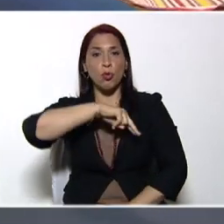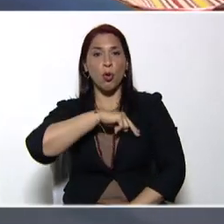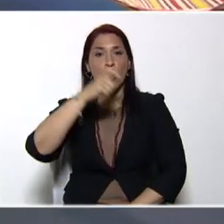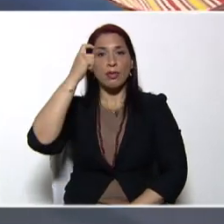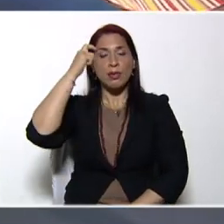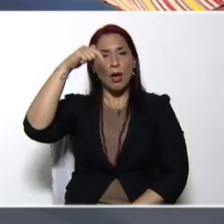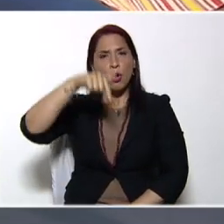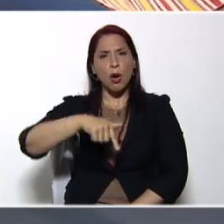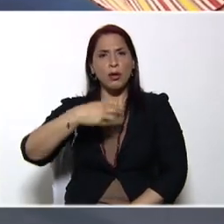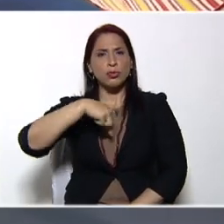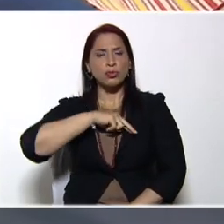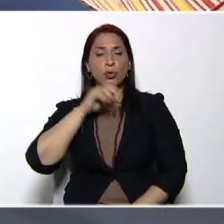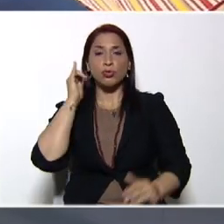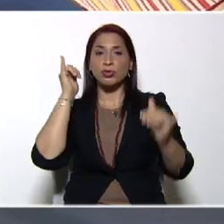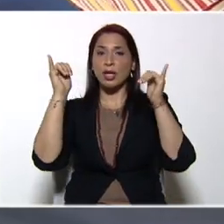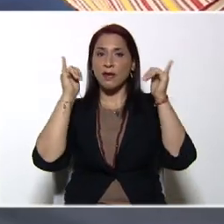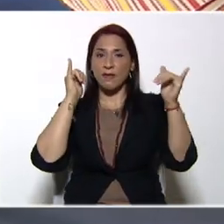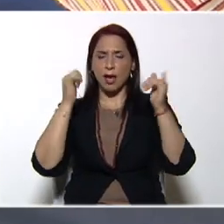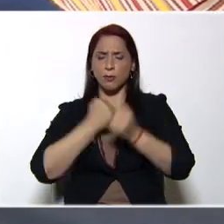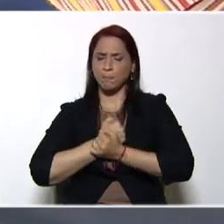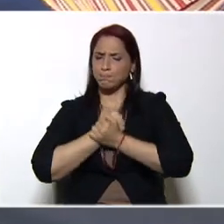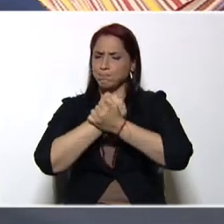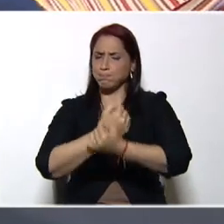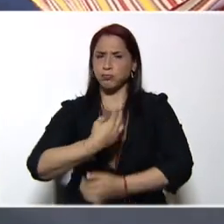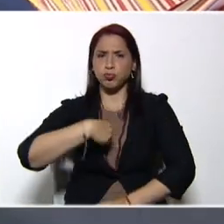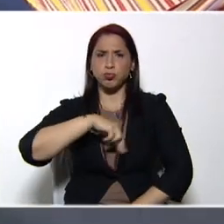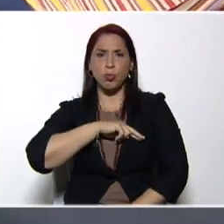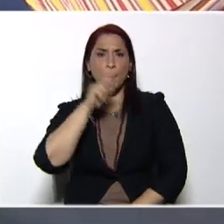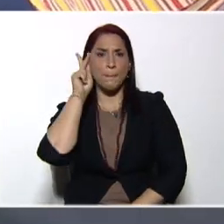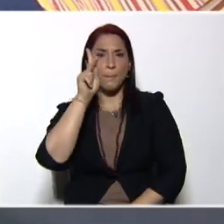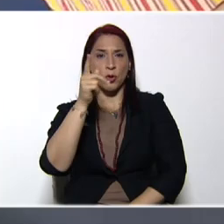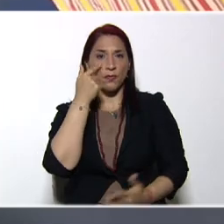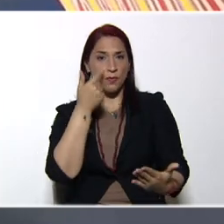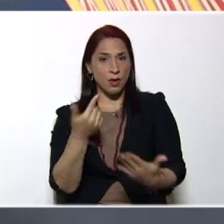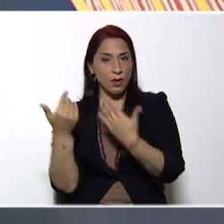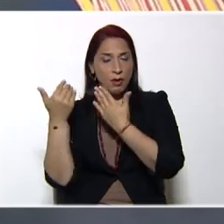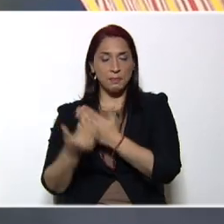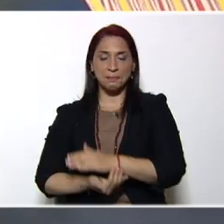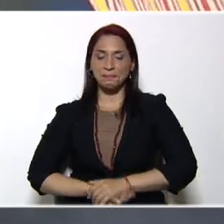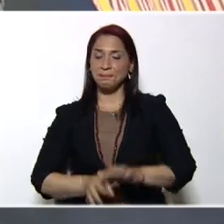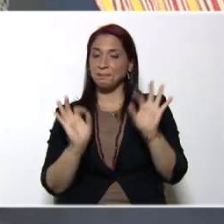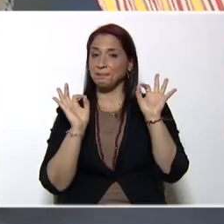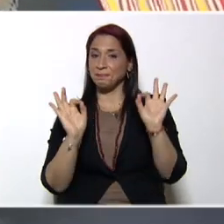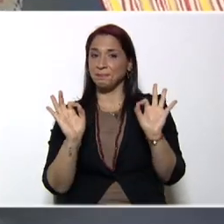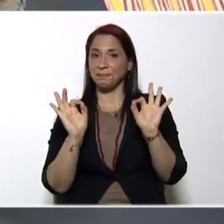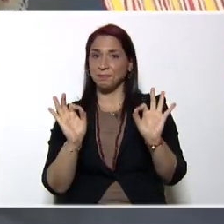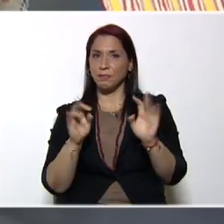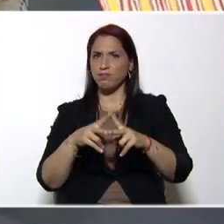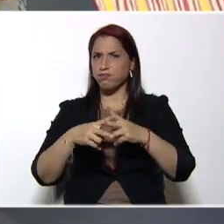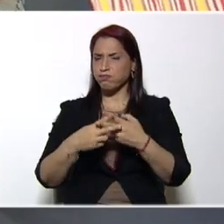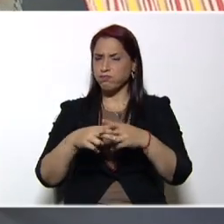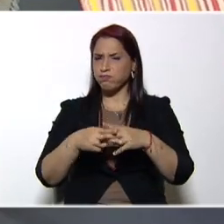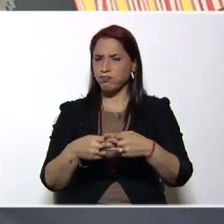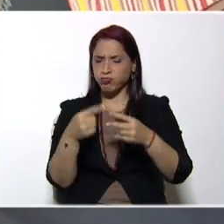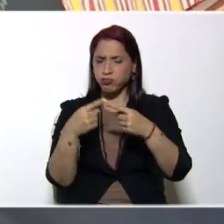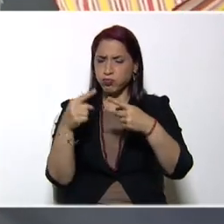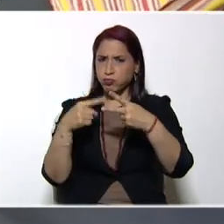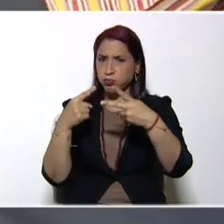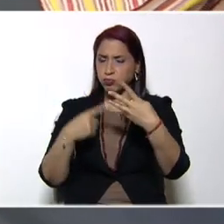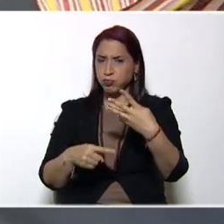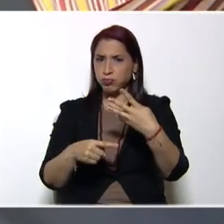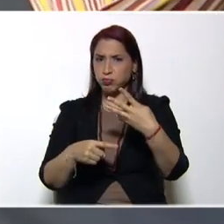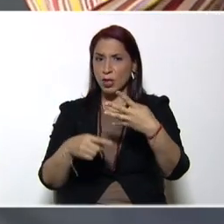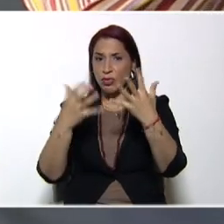vamos a estar celebrando amorosamente con nuestro profesor Reinaldo Rodríguez, especialista en máquinas, herramientas y en el